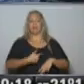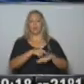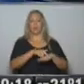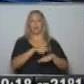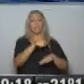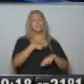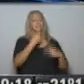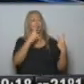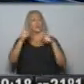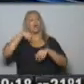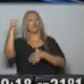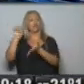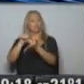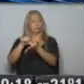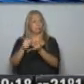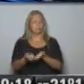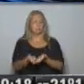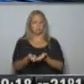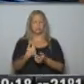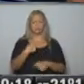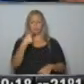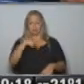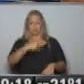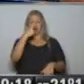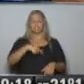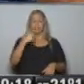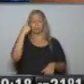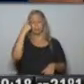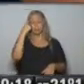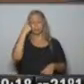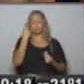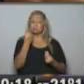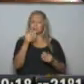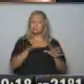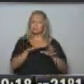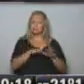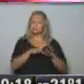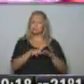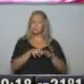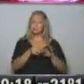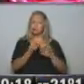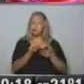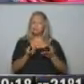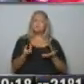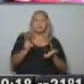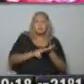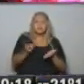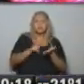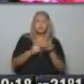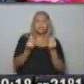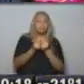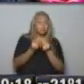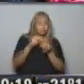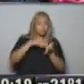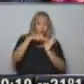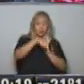del país. Y esto a uno lo hace pensar en dos posibilidades, o que estas situaciones se repiten mucho en la ciudad, lo cual es un